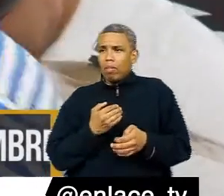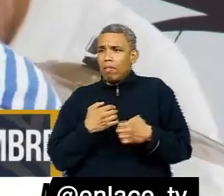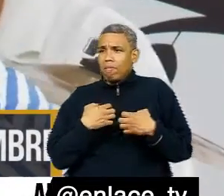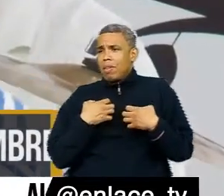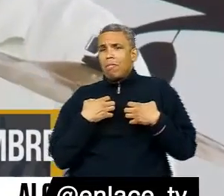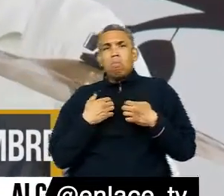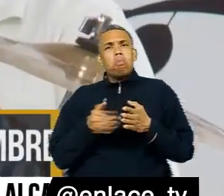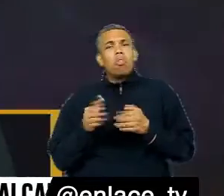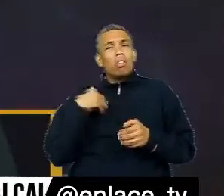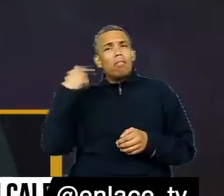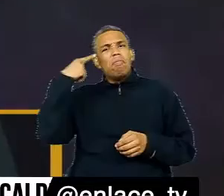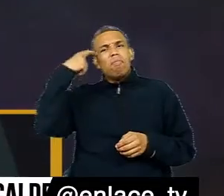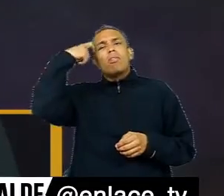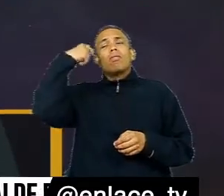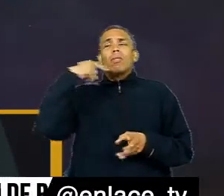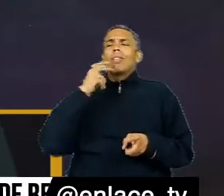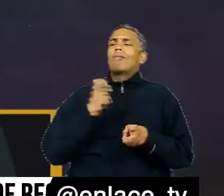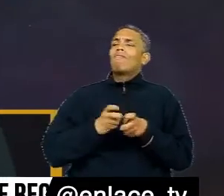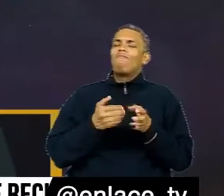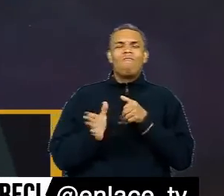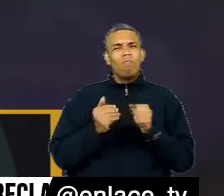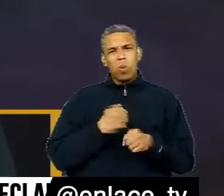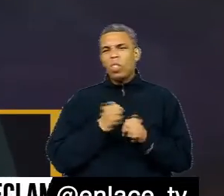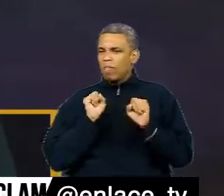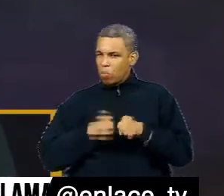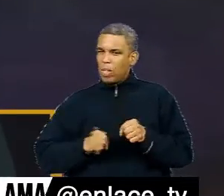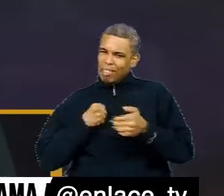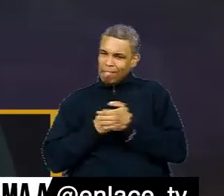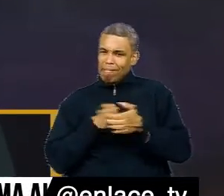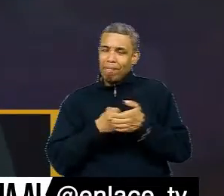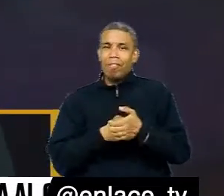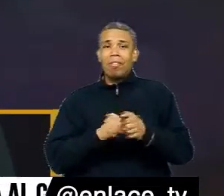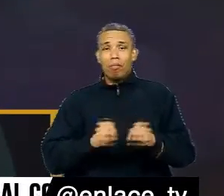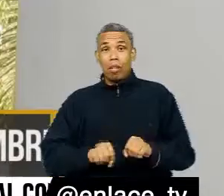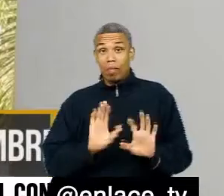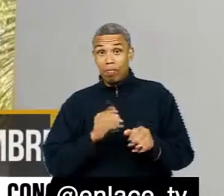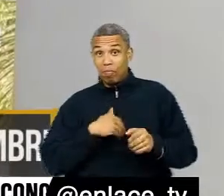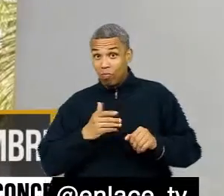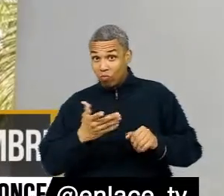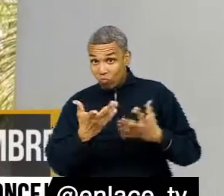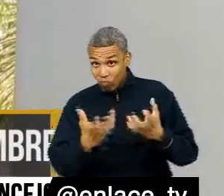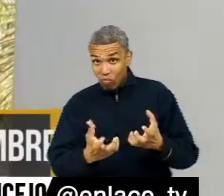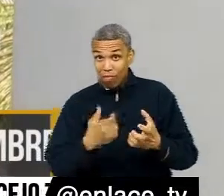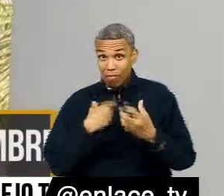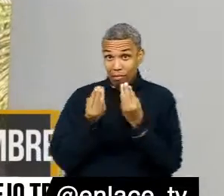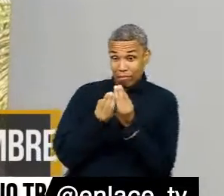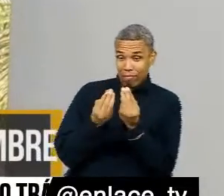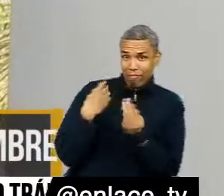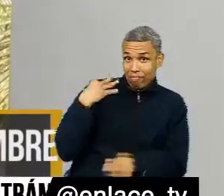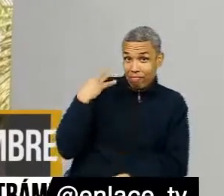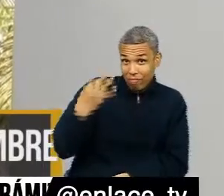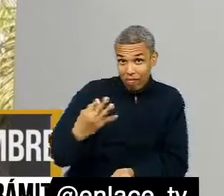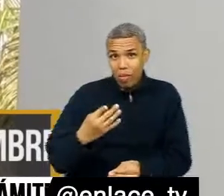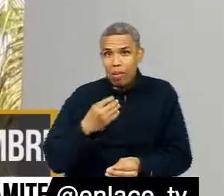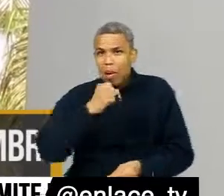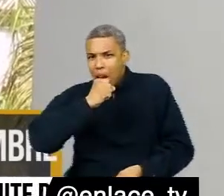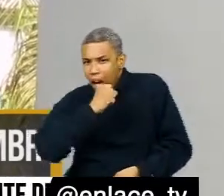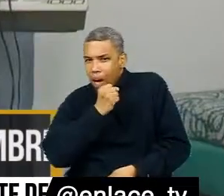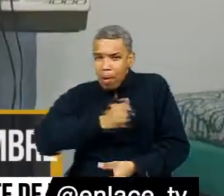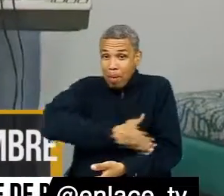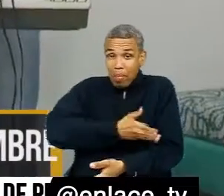siempre buena música, y para aquellos que necesiten de nuestro servicio estamos a la orden. Tras 14 años de trayectoria y reconocimiento,